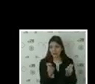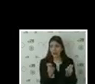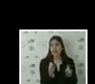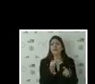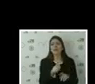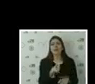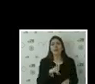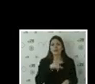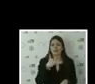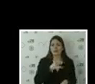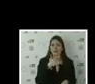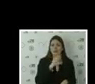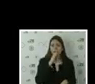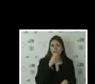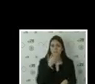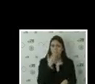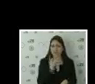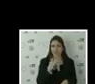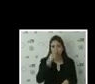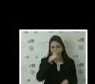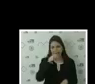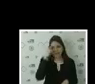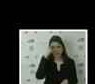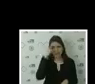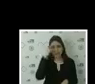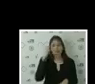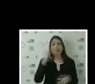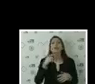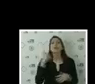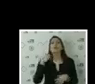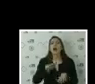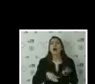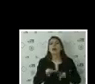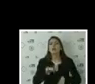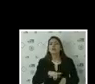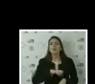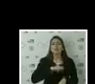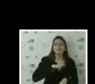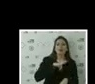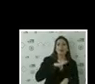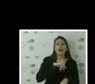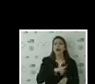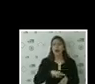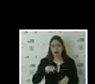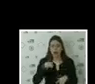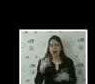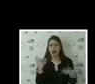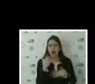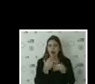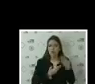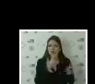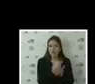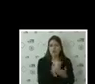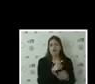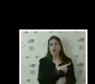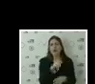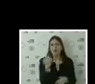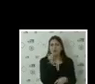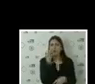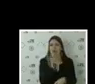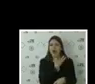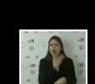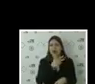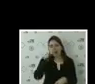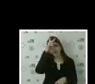mental. Hace algunos meses incluí una propuesta para que en todas las escuelas tuvieran atención psicológica